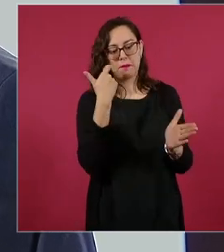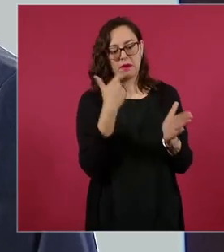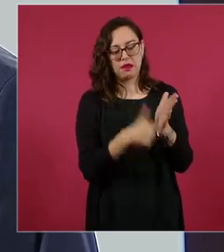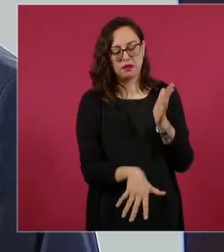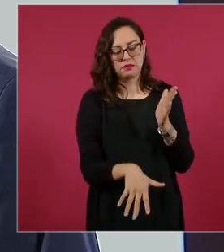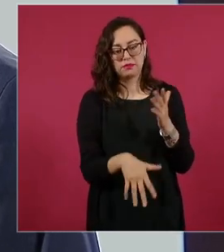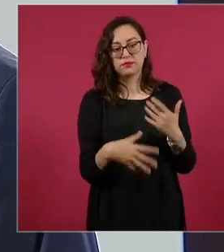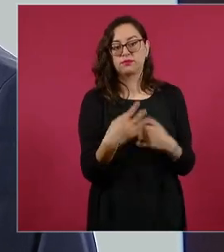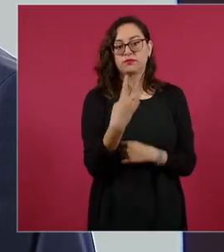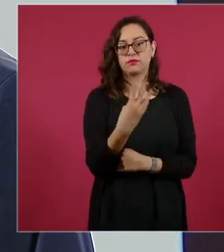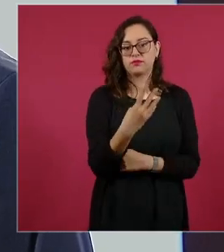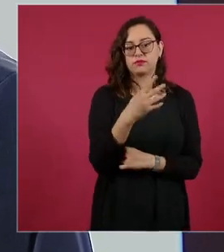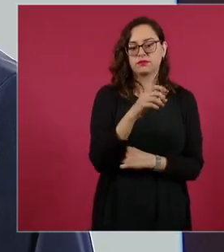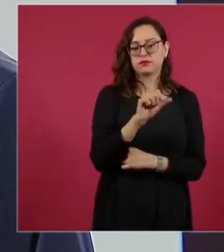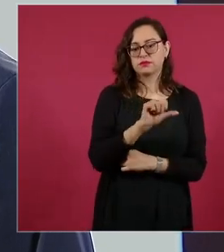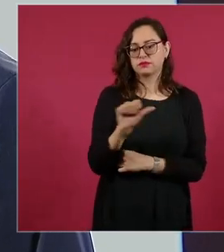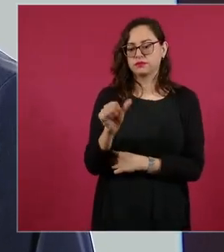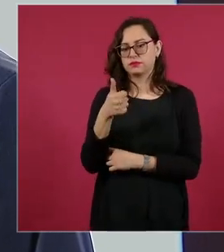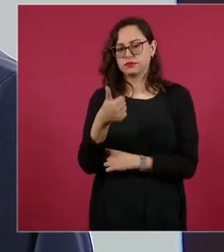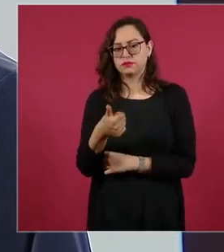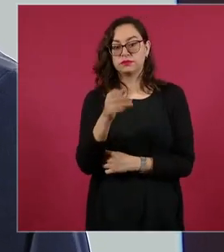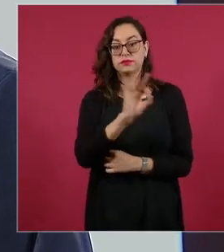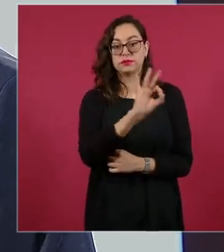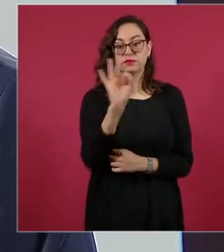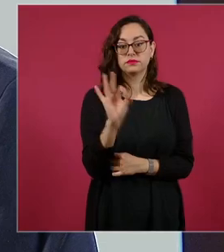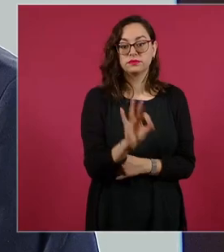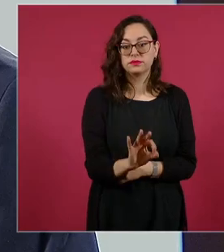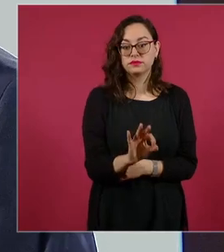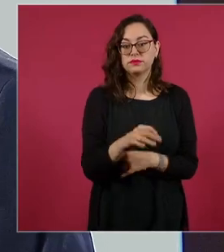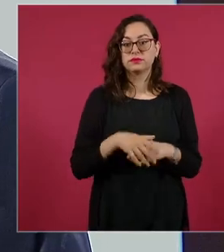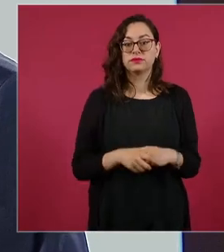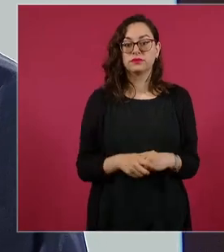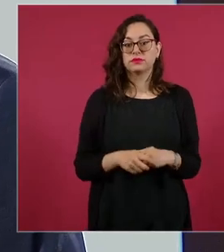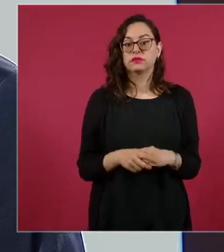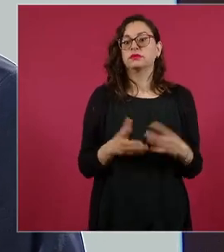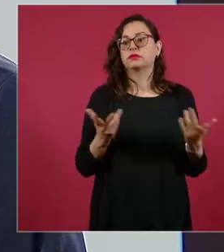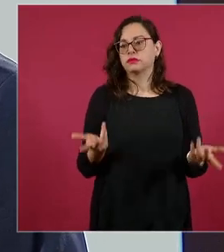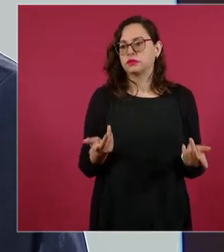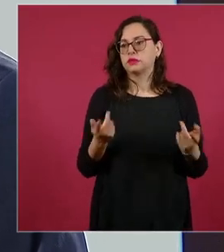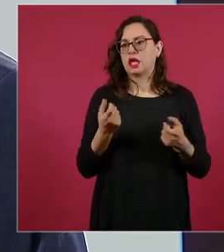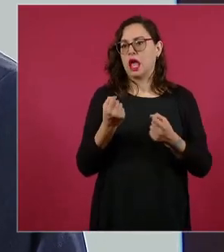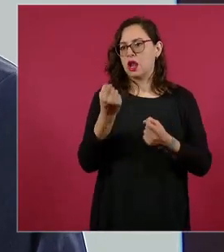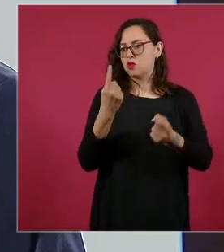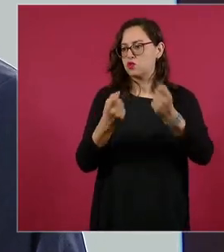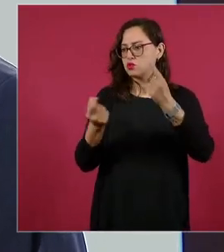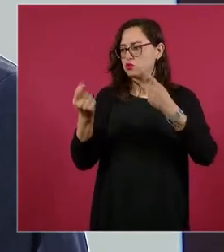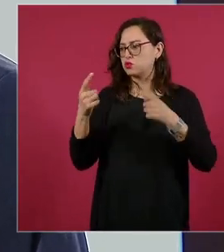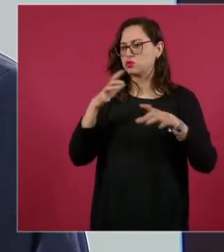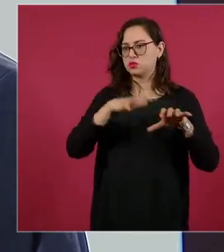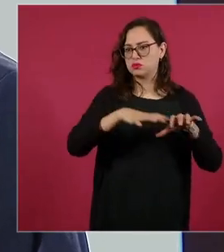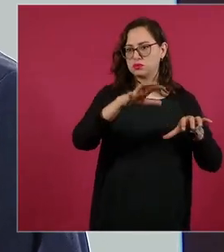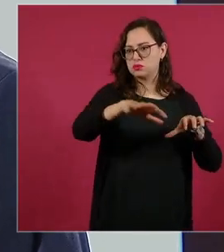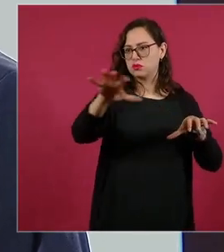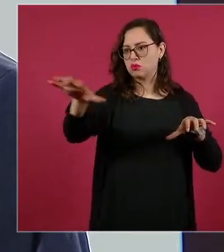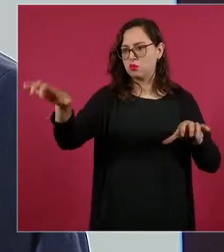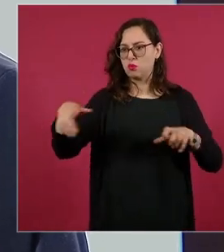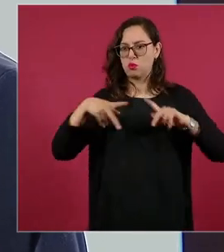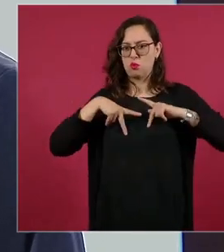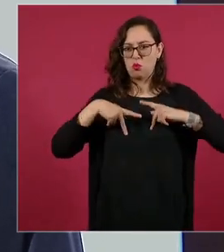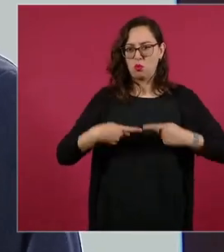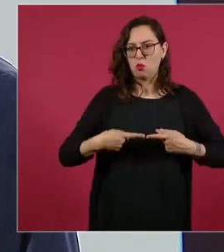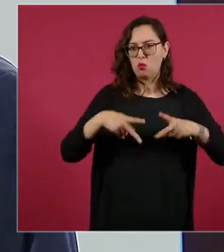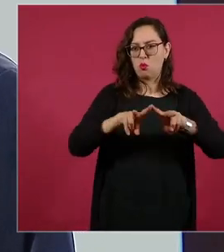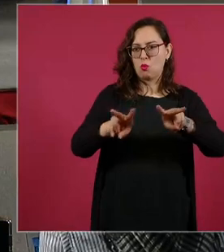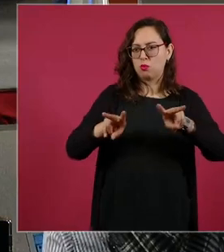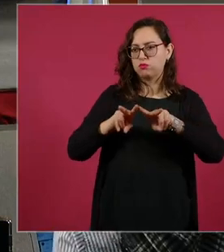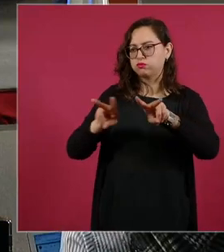4 y un 6 por ciento estamos analizando que incluso a lo mejor sectores más vulnerables de la población podamos darles a